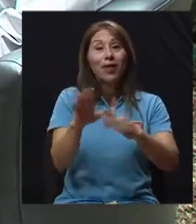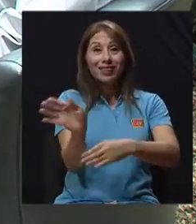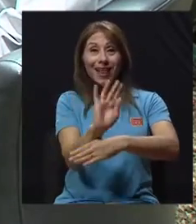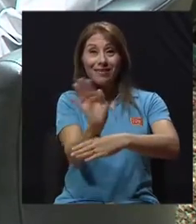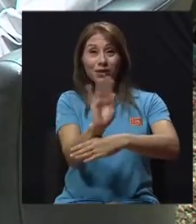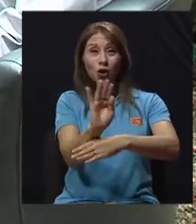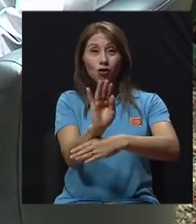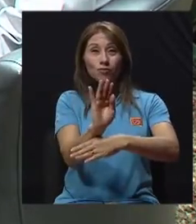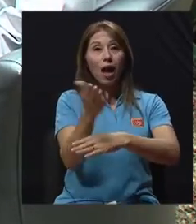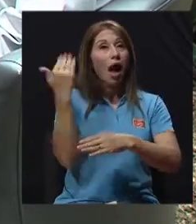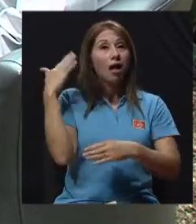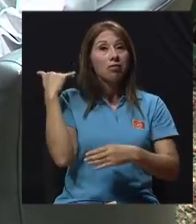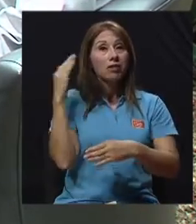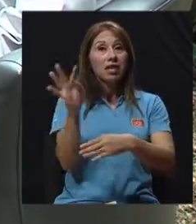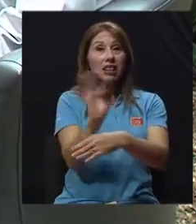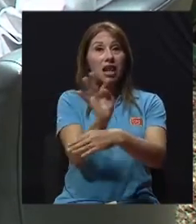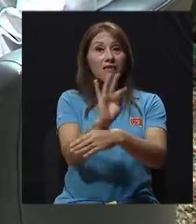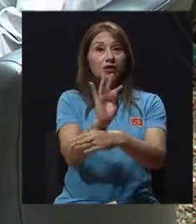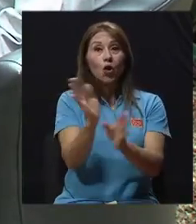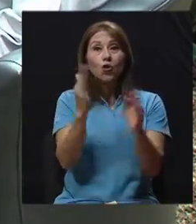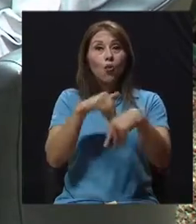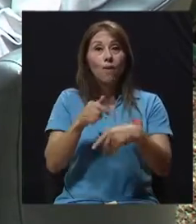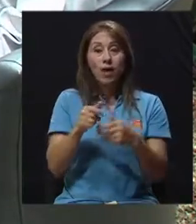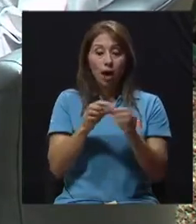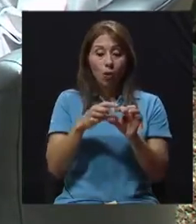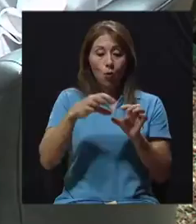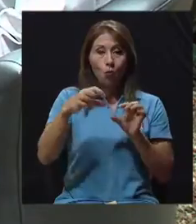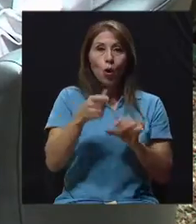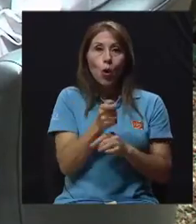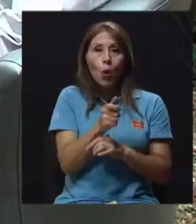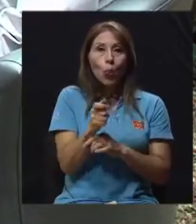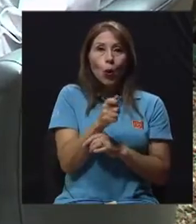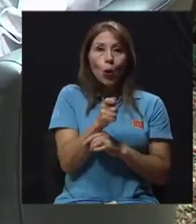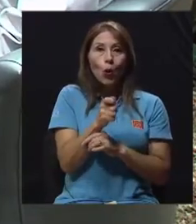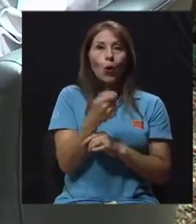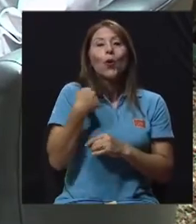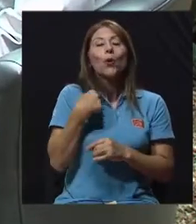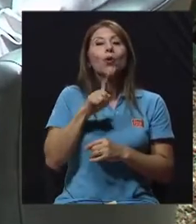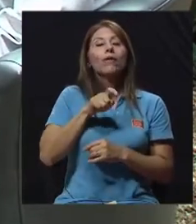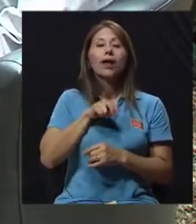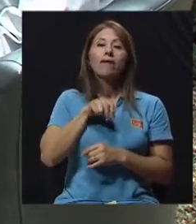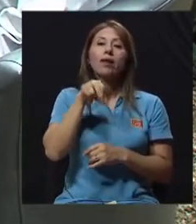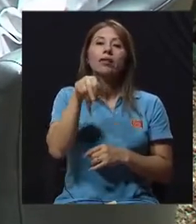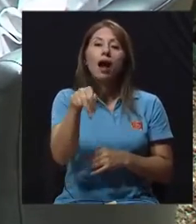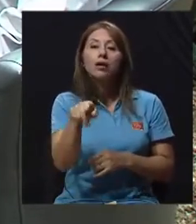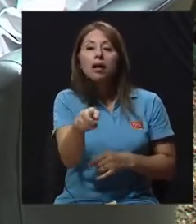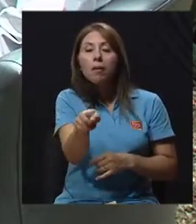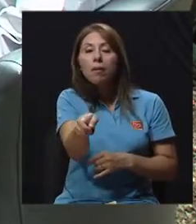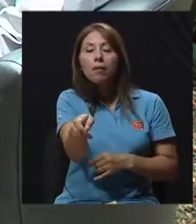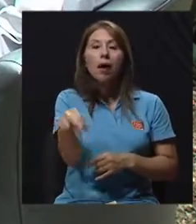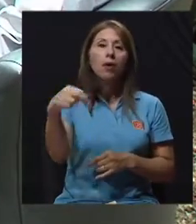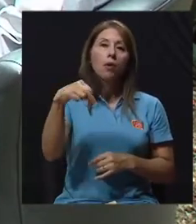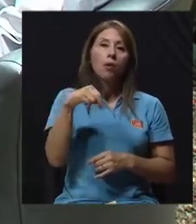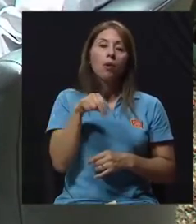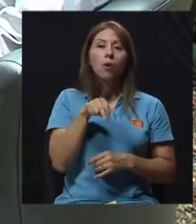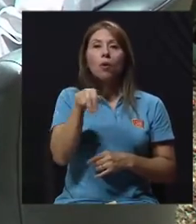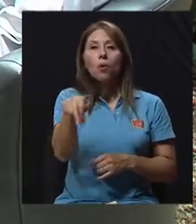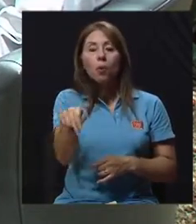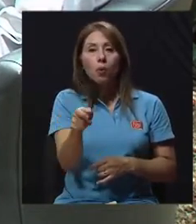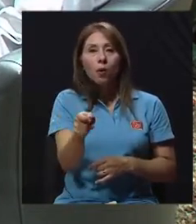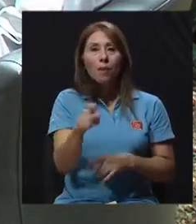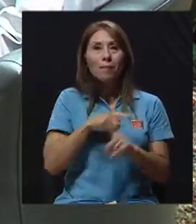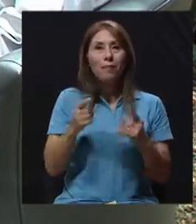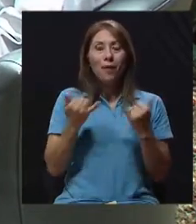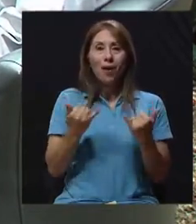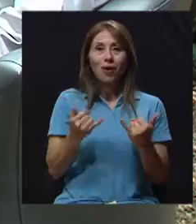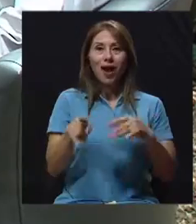¿verdad? Antes los televisores no tenían control, había que levantarse y cambiar el canal, cambiar, subir el volumen, apagar el televisor. Y todas esas cosas